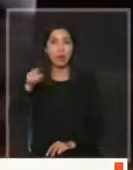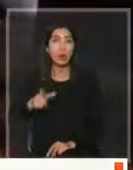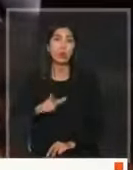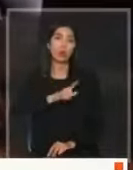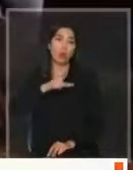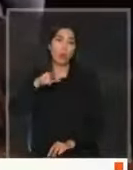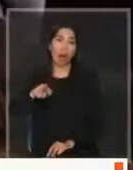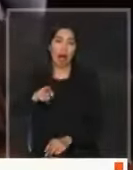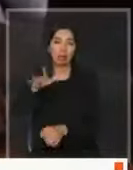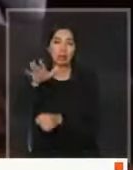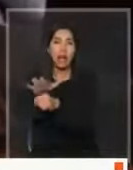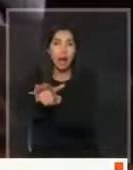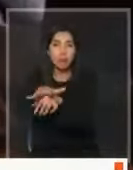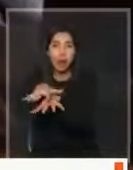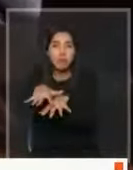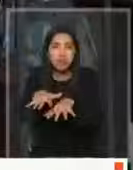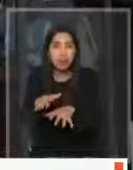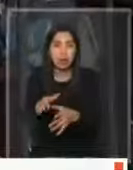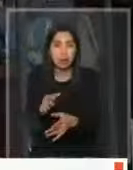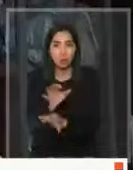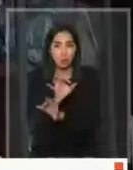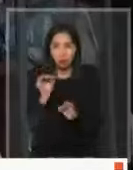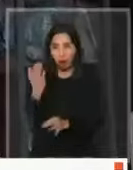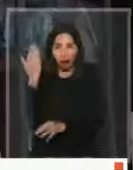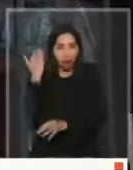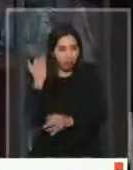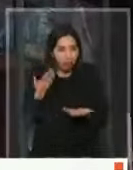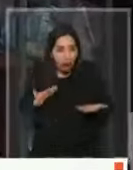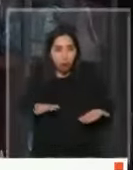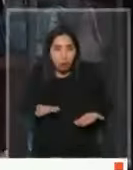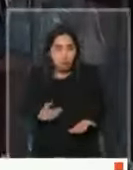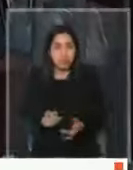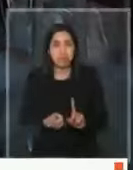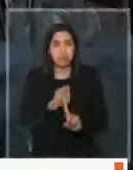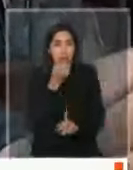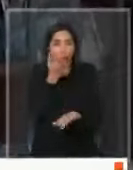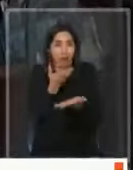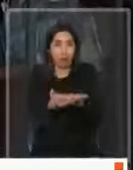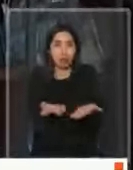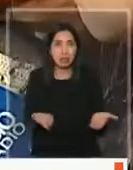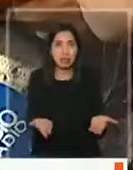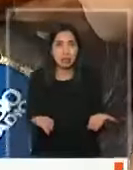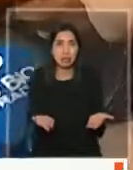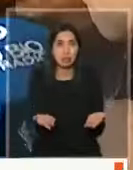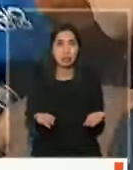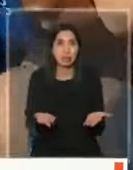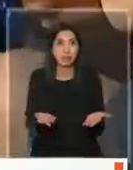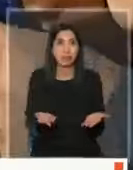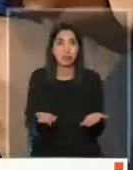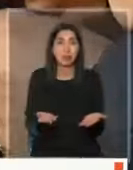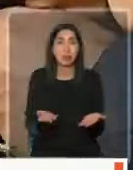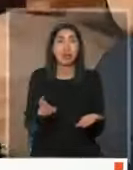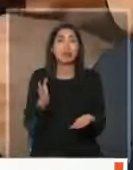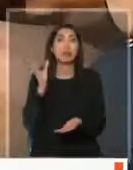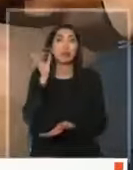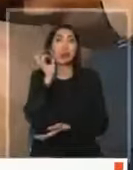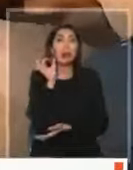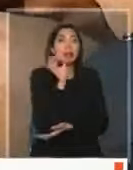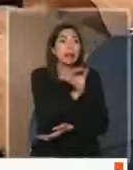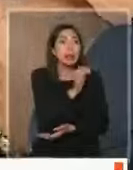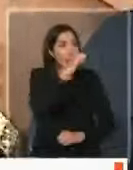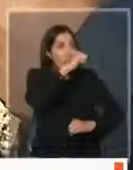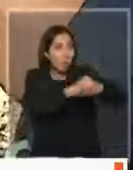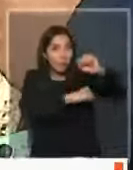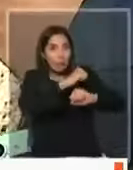agua hacia adentro de las casas, jamás en la vida. Esta gente hizo la inclinación de la calle hacia acá. Vamos a paralizar las obras